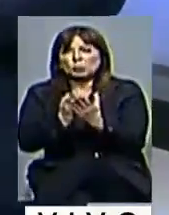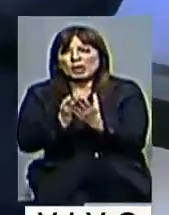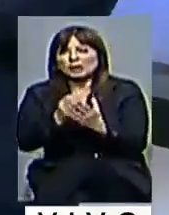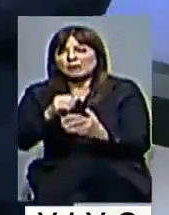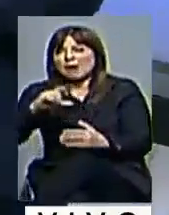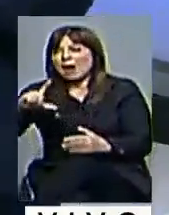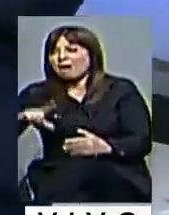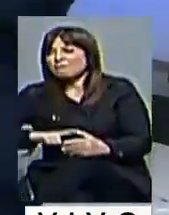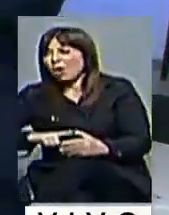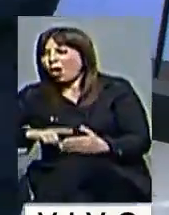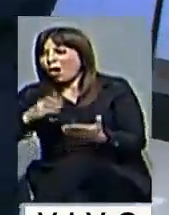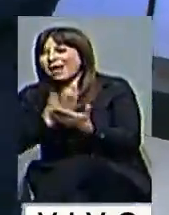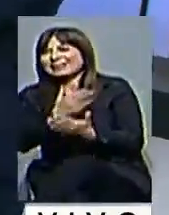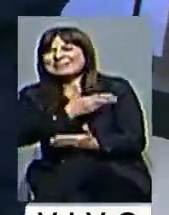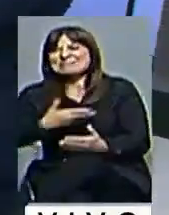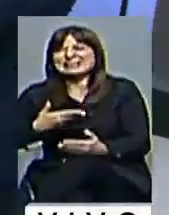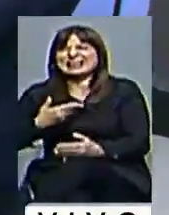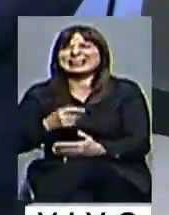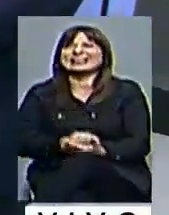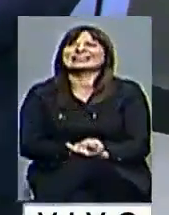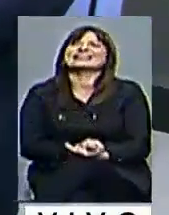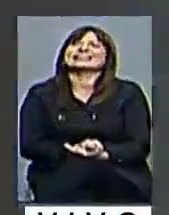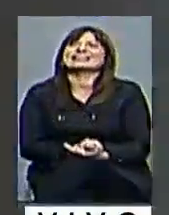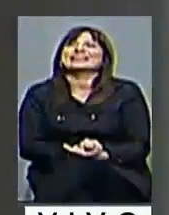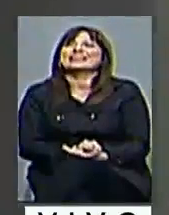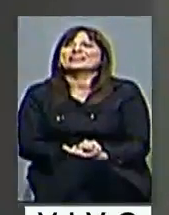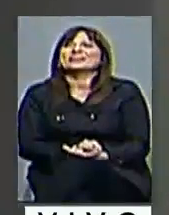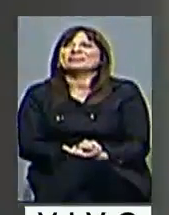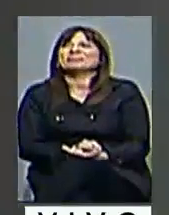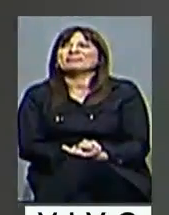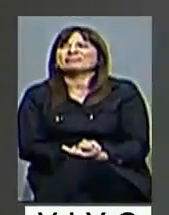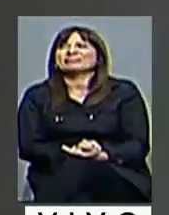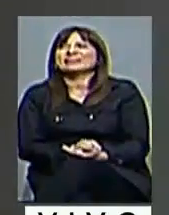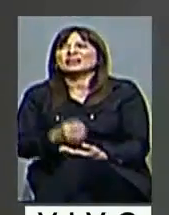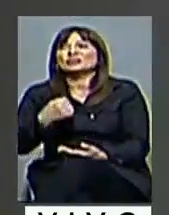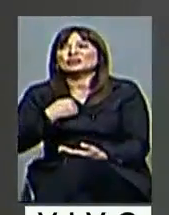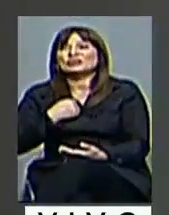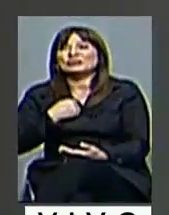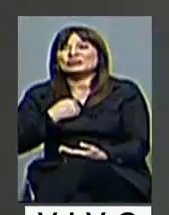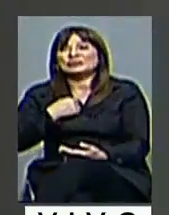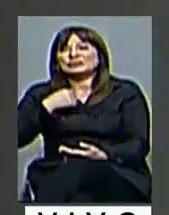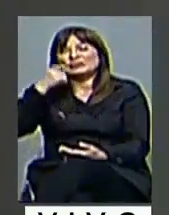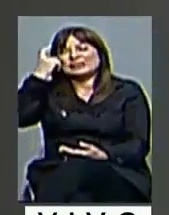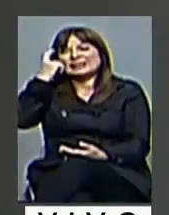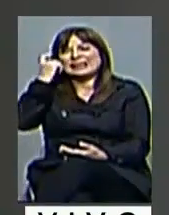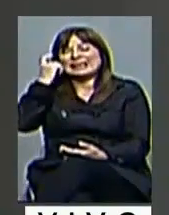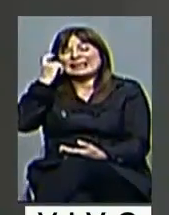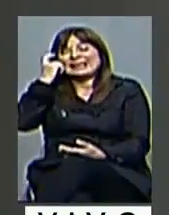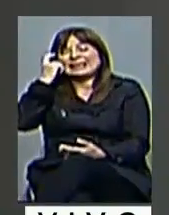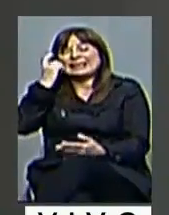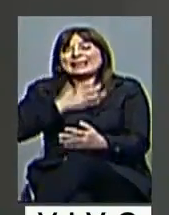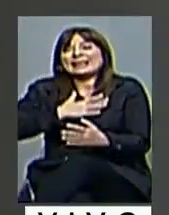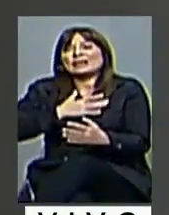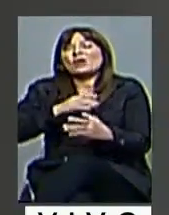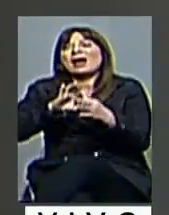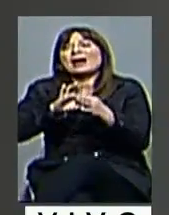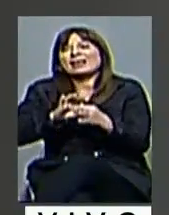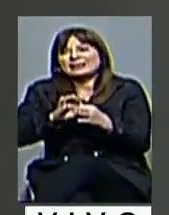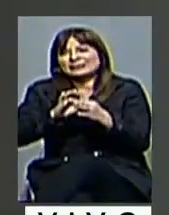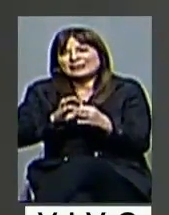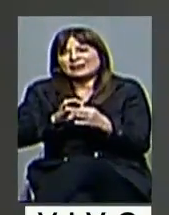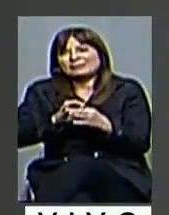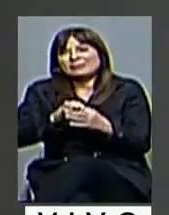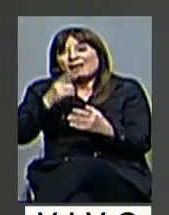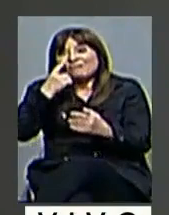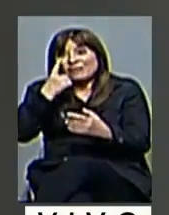el presidente de Regalo de la Valesca. Exacto. Oye, yo quiero agradecer la sintonía que nos han demostrado durante todo este año. Este es